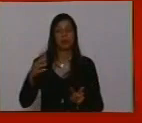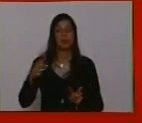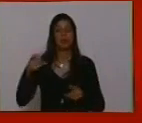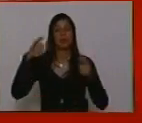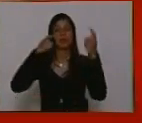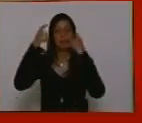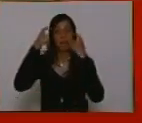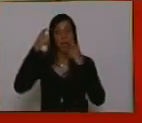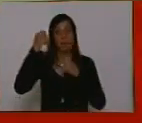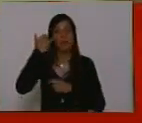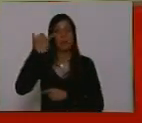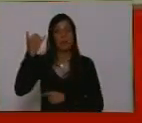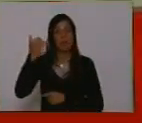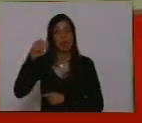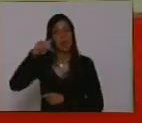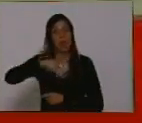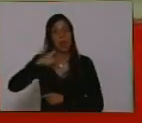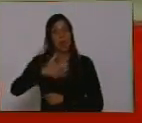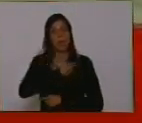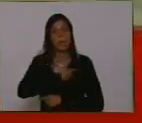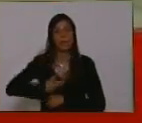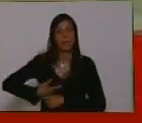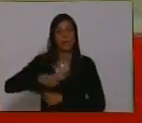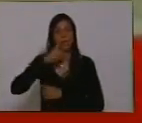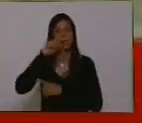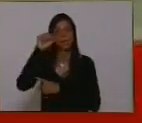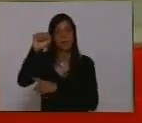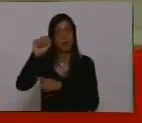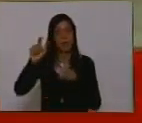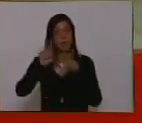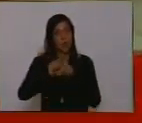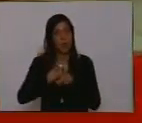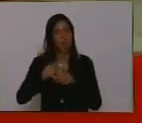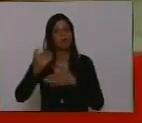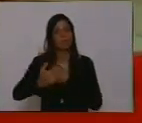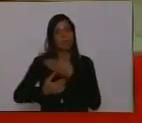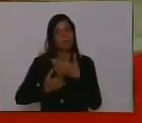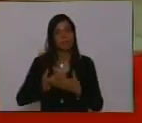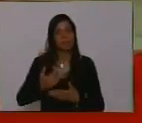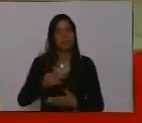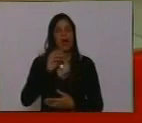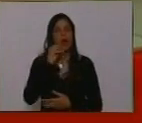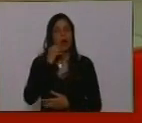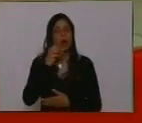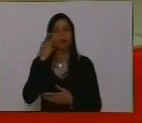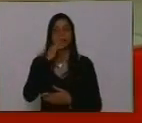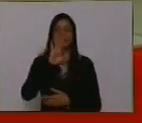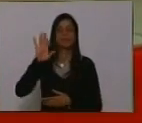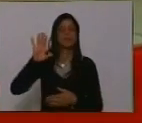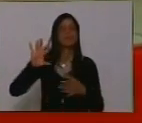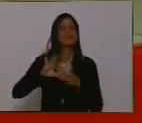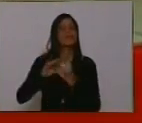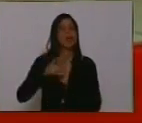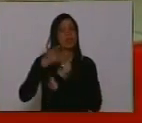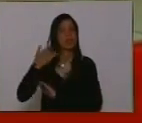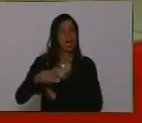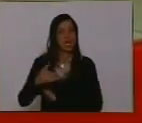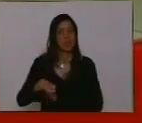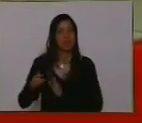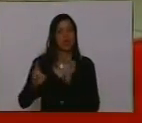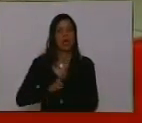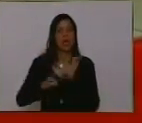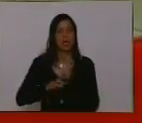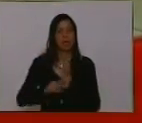Chávez y que hoy el presidente Nicolás Maduro mantiene con esta generación. Lo sigue garantizando y lo